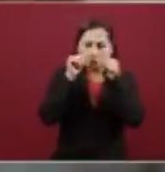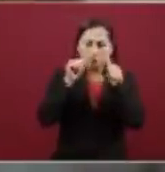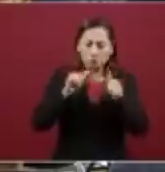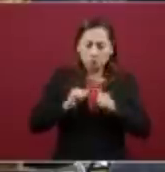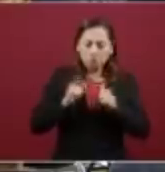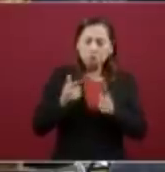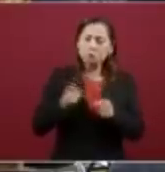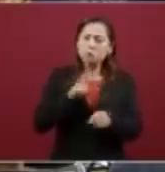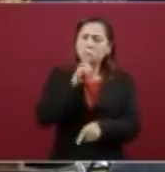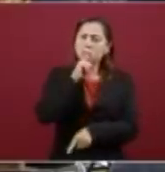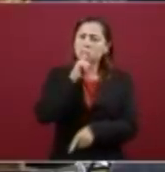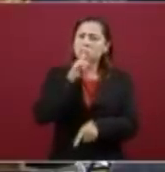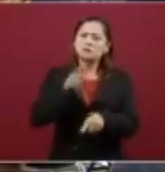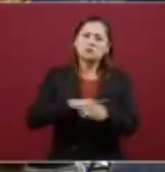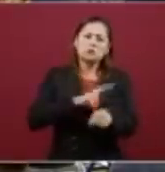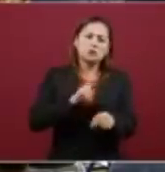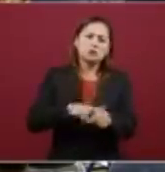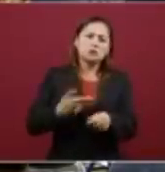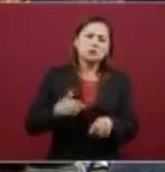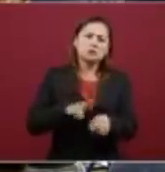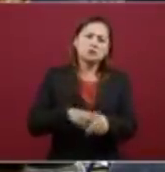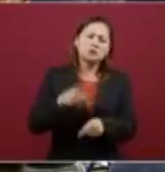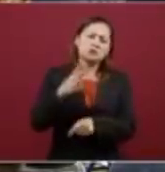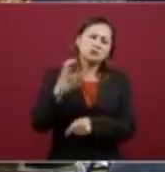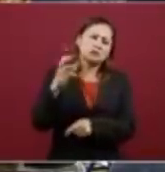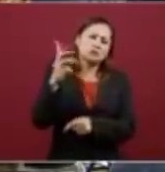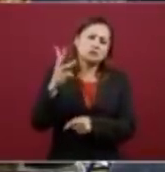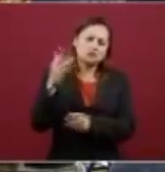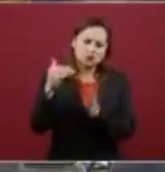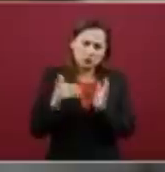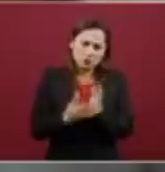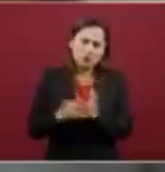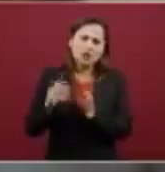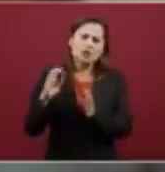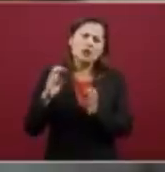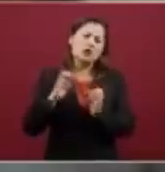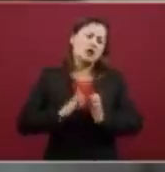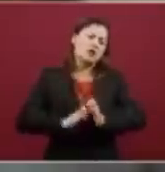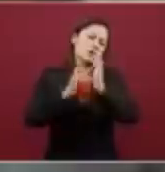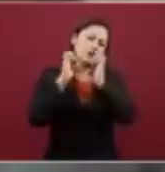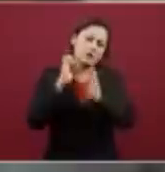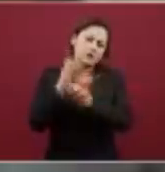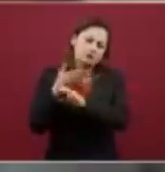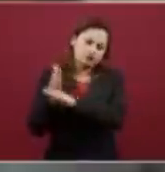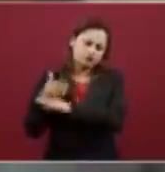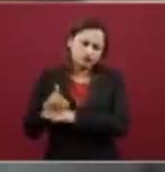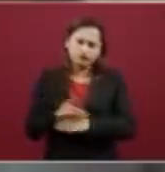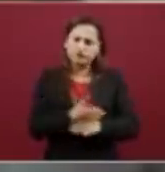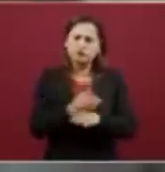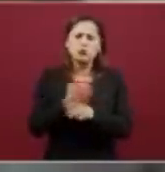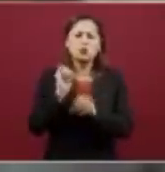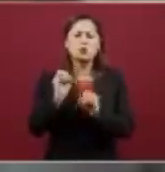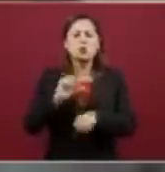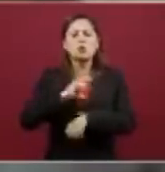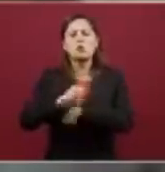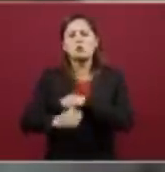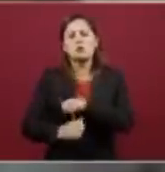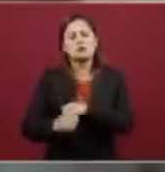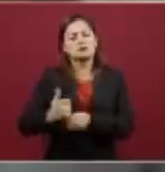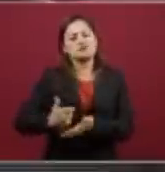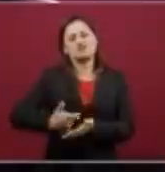urgencia 3,000, un traslado de ambulancia 5,000 y una operación de cualquier índole sube